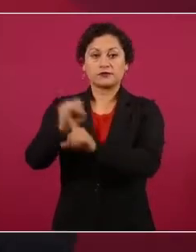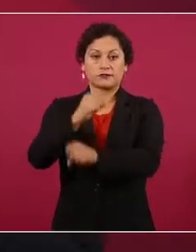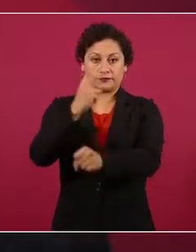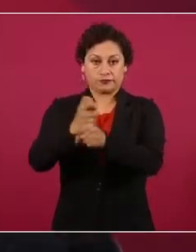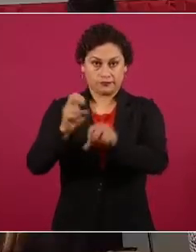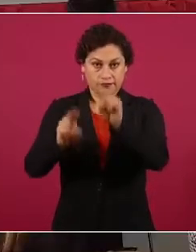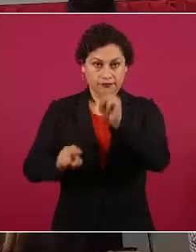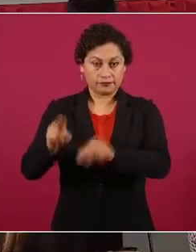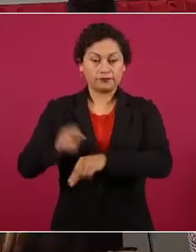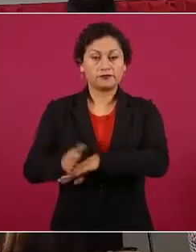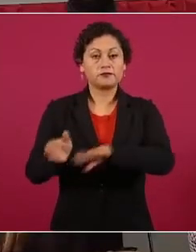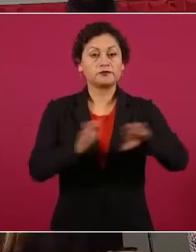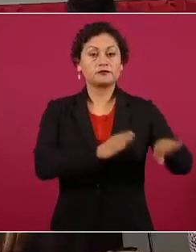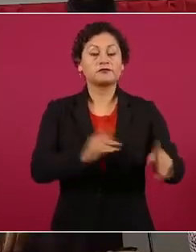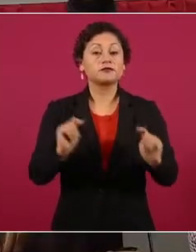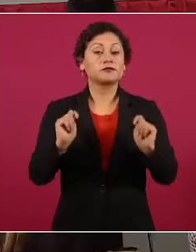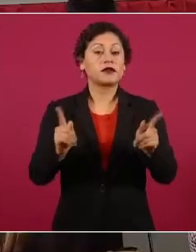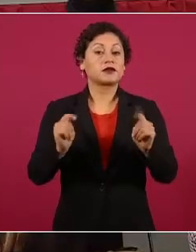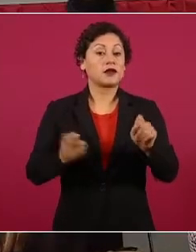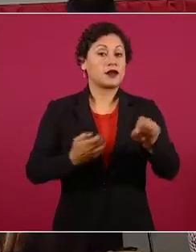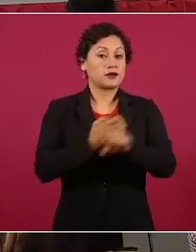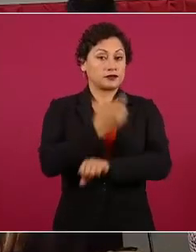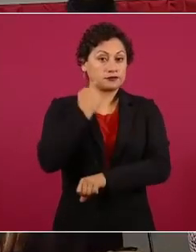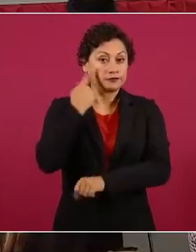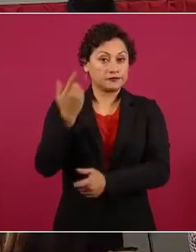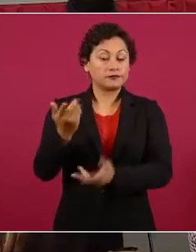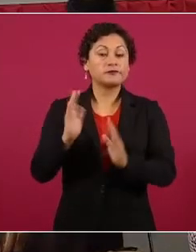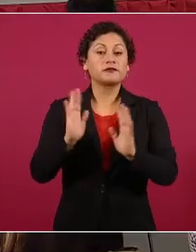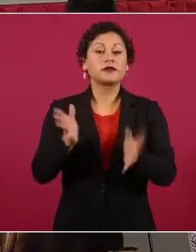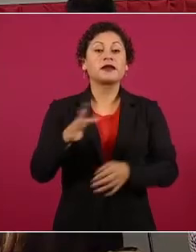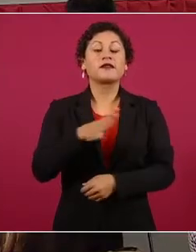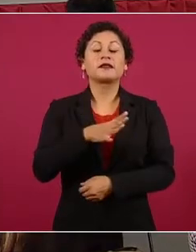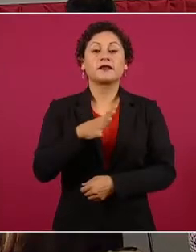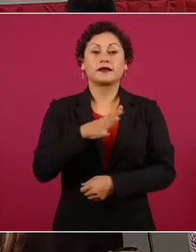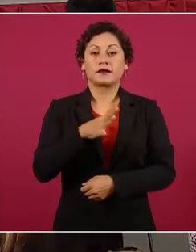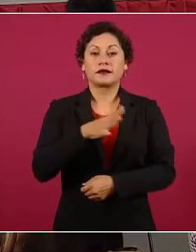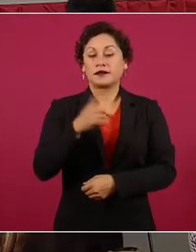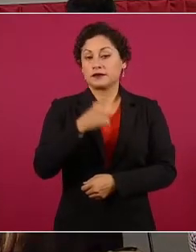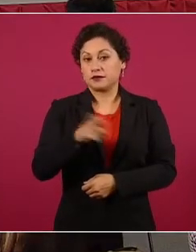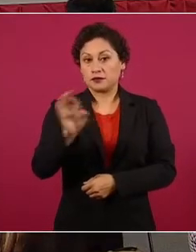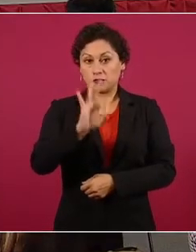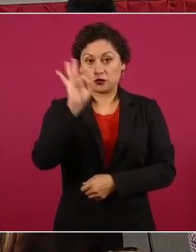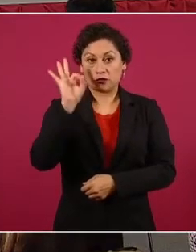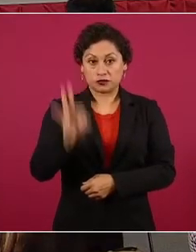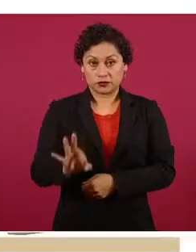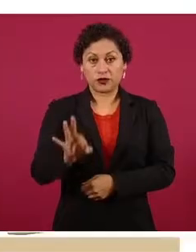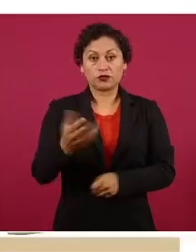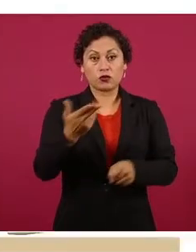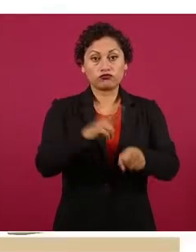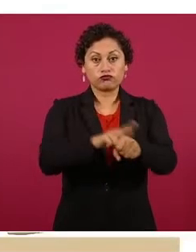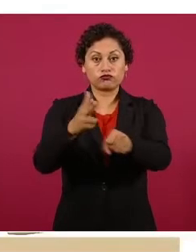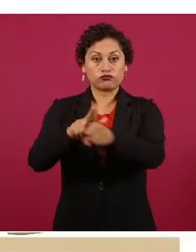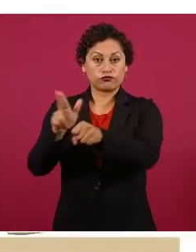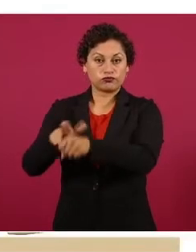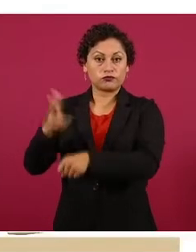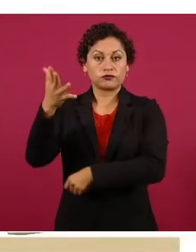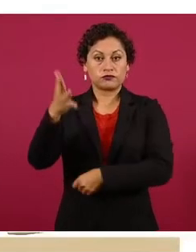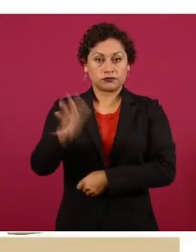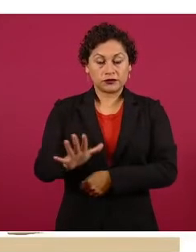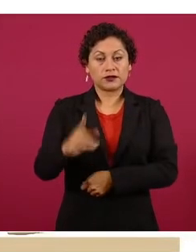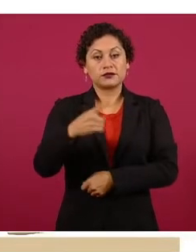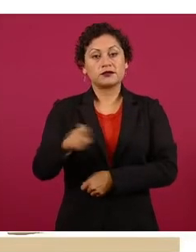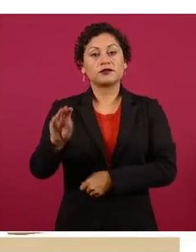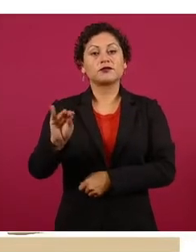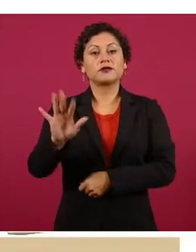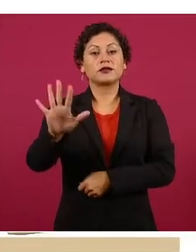el caso de Tlaxcala, tenemos también ya presencia en el 100% de las unidades, 10 hospitales y